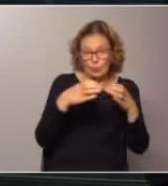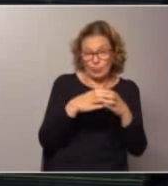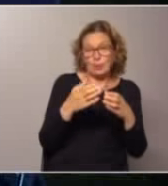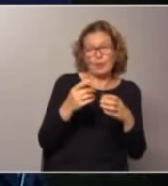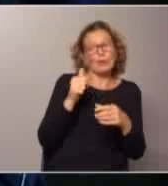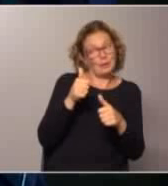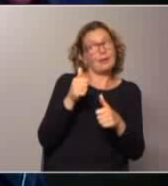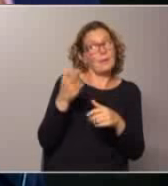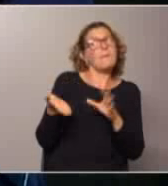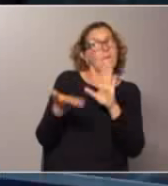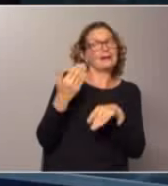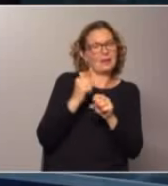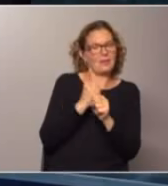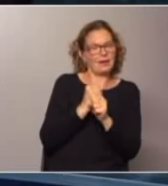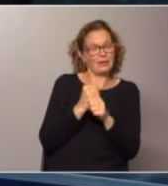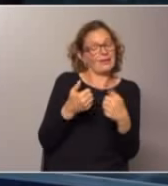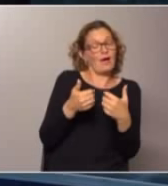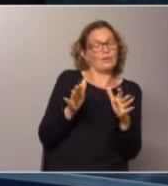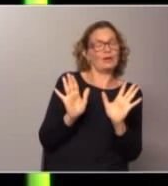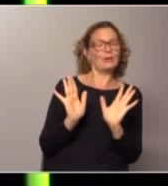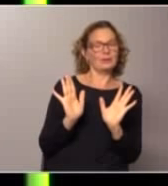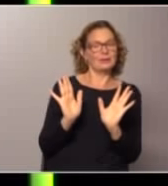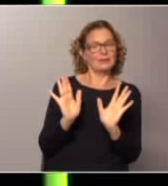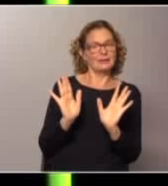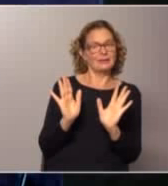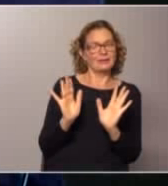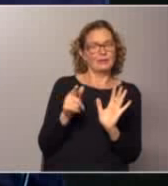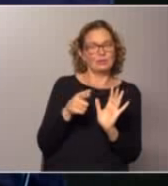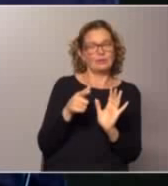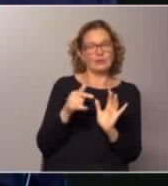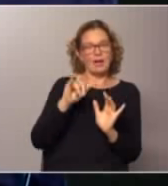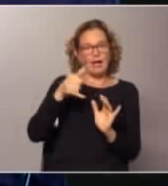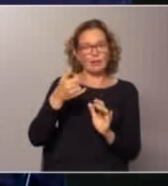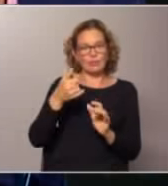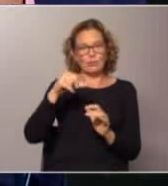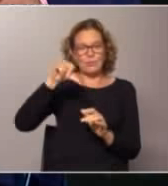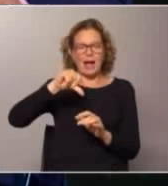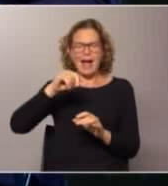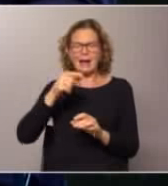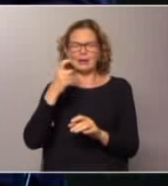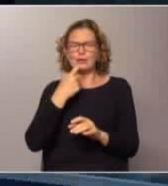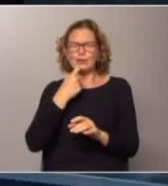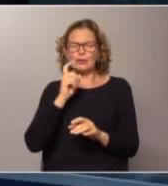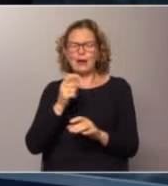si tienen la parte azul bien esto tiene la parte roja